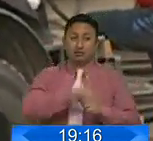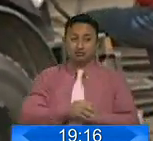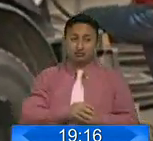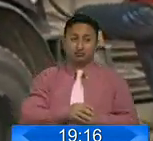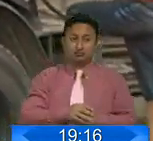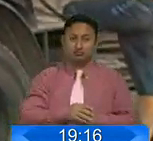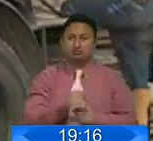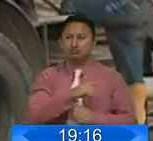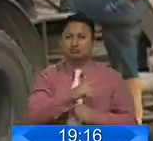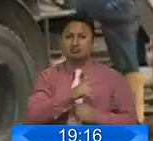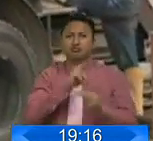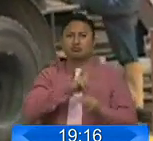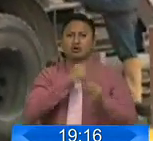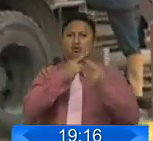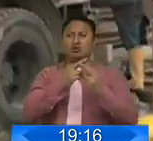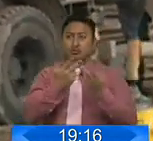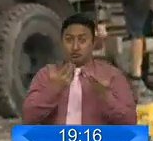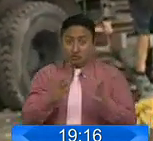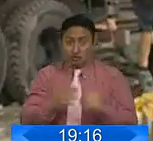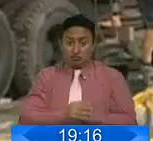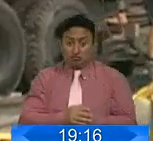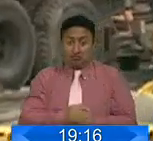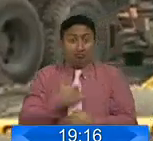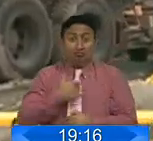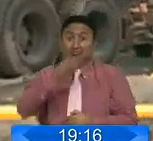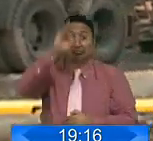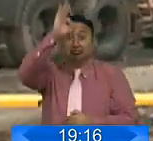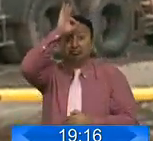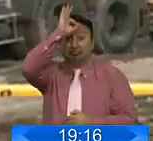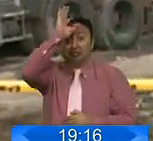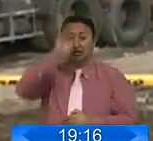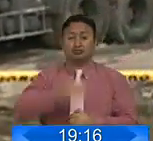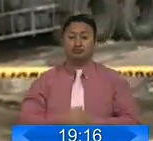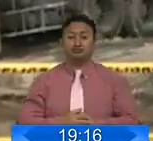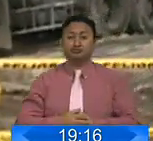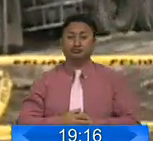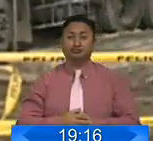avance sobre las reformas laborales. Informó Priscila Cadena.